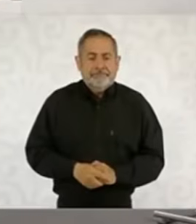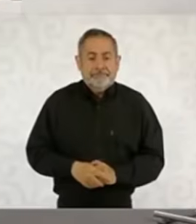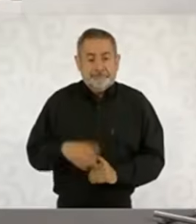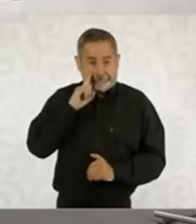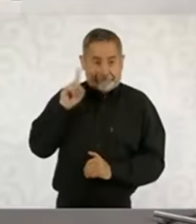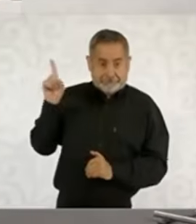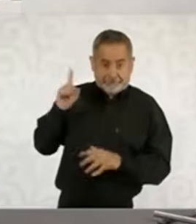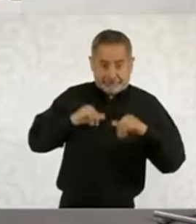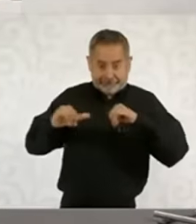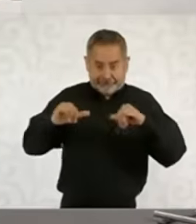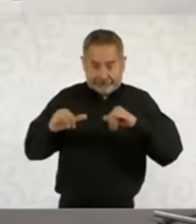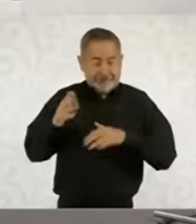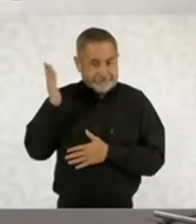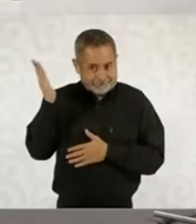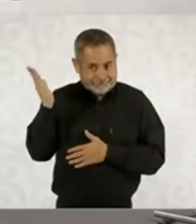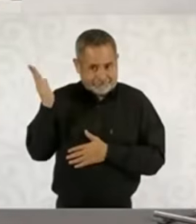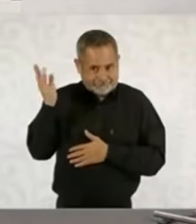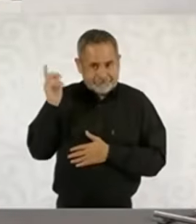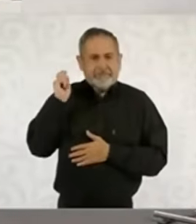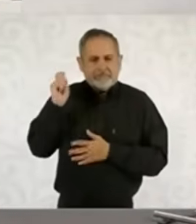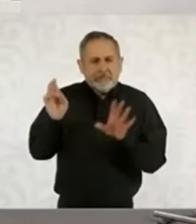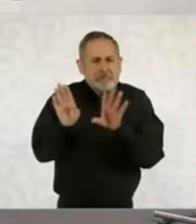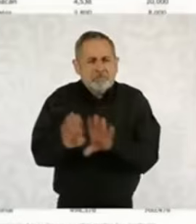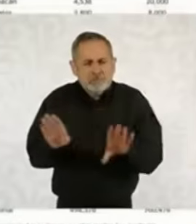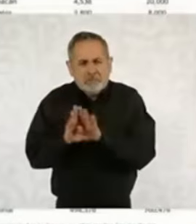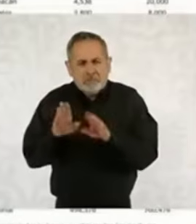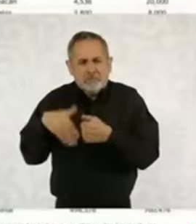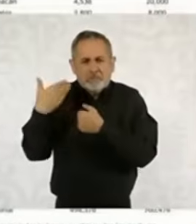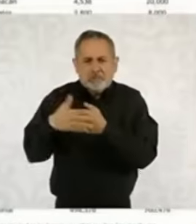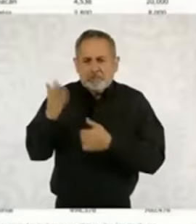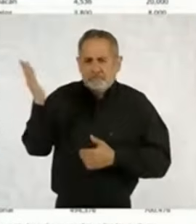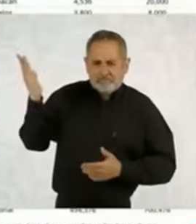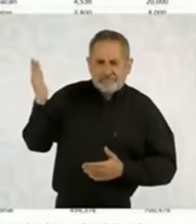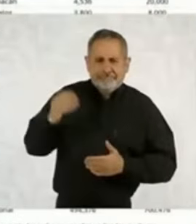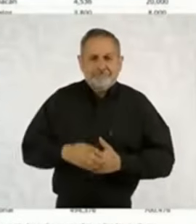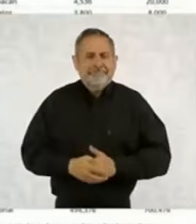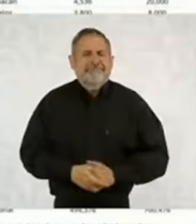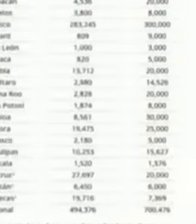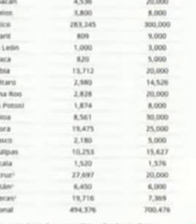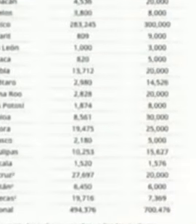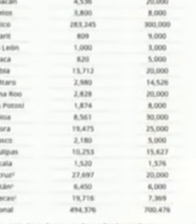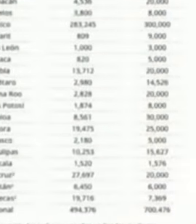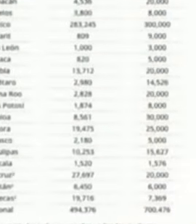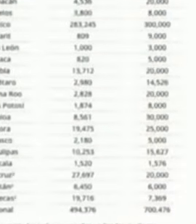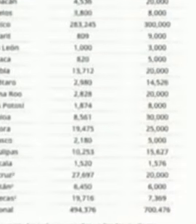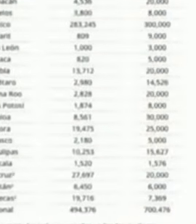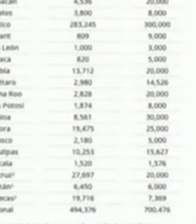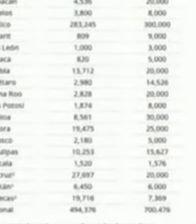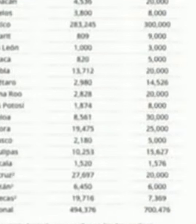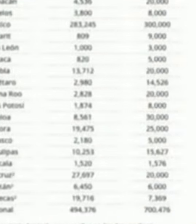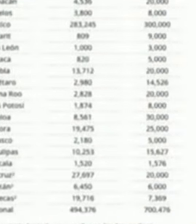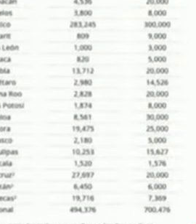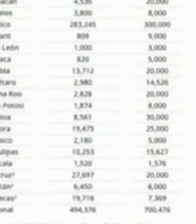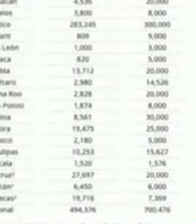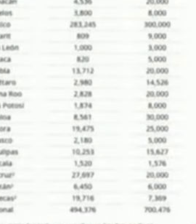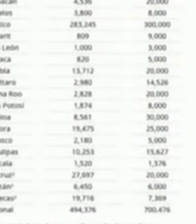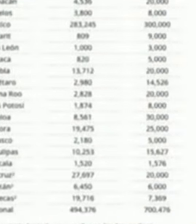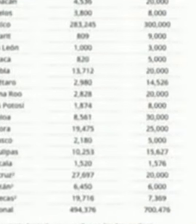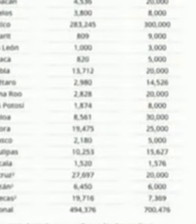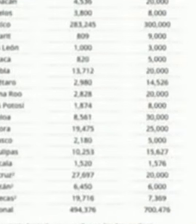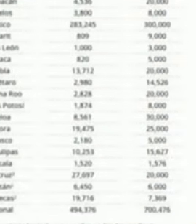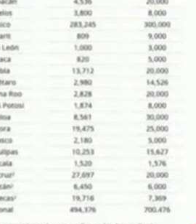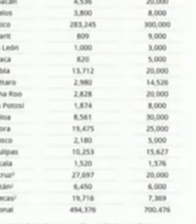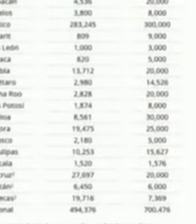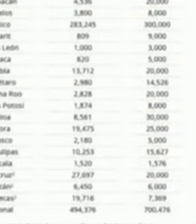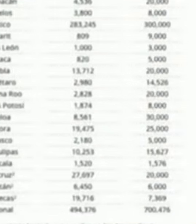En este mapa les presento cómo vamos avanzando en cuanto al inicio de los procesos de regularización. Como comenté hace